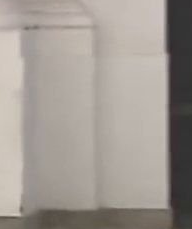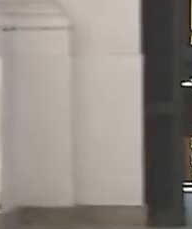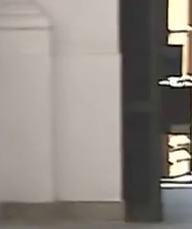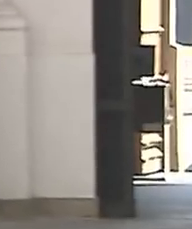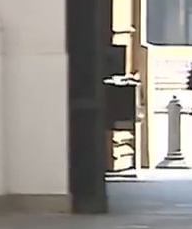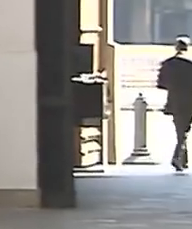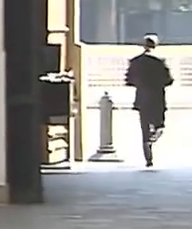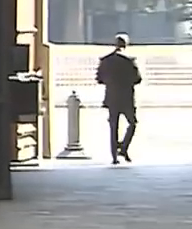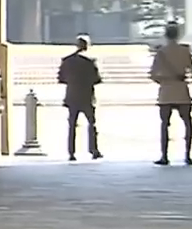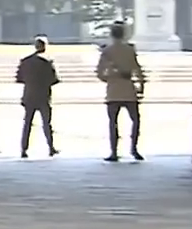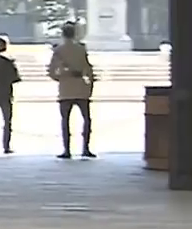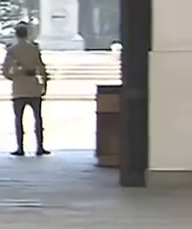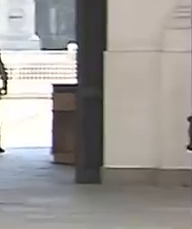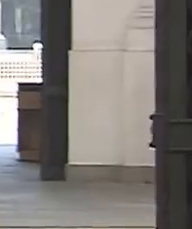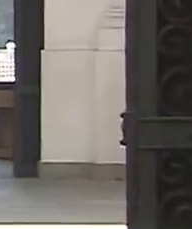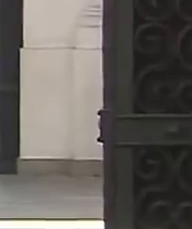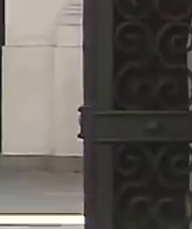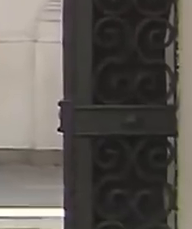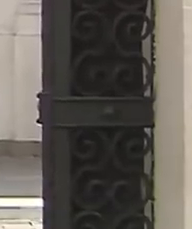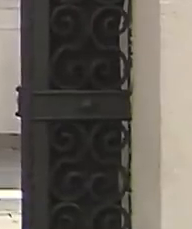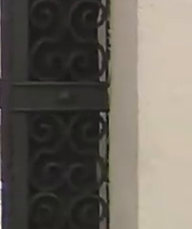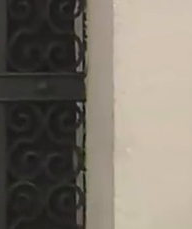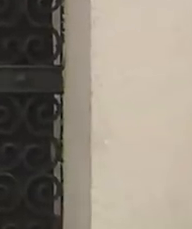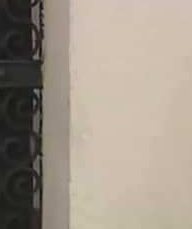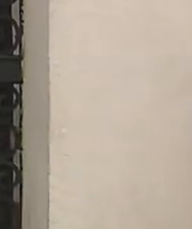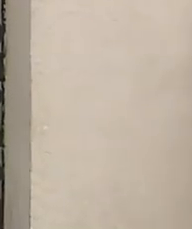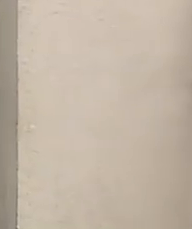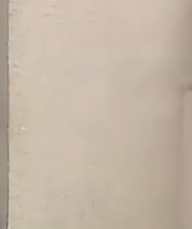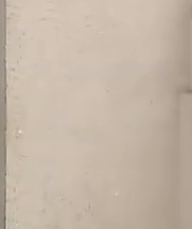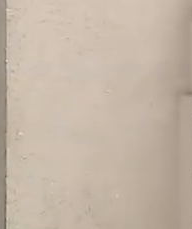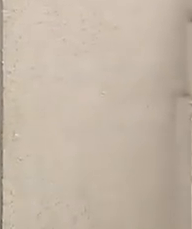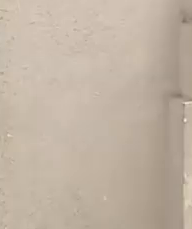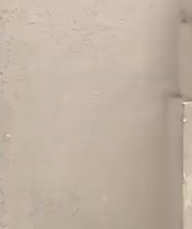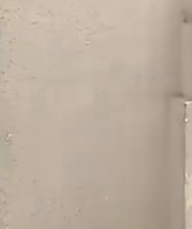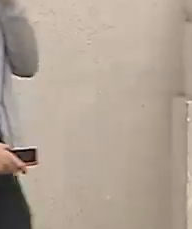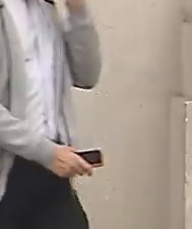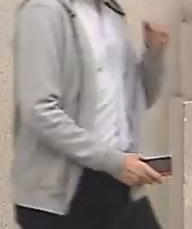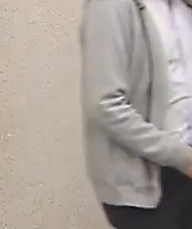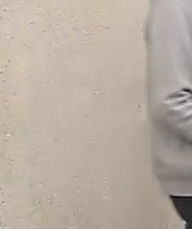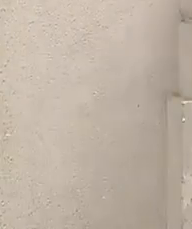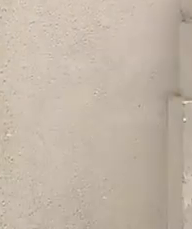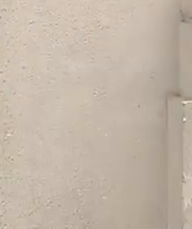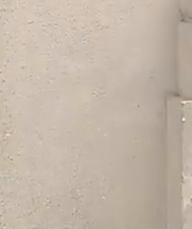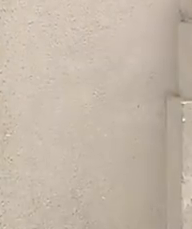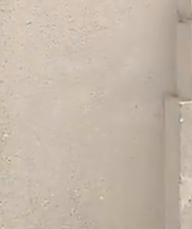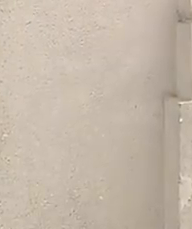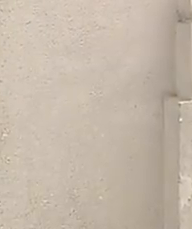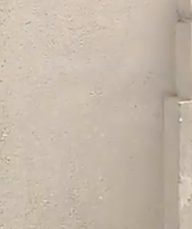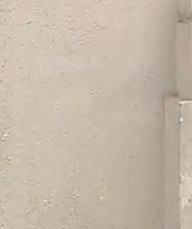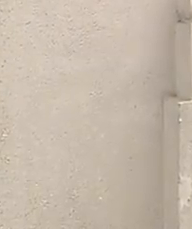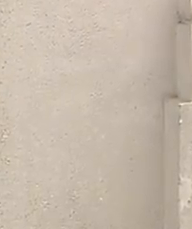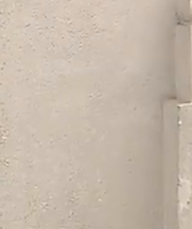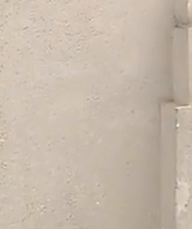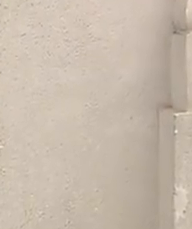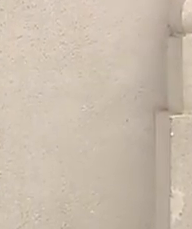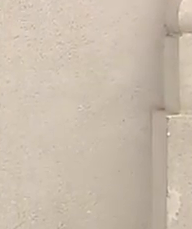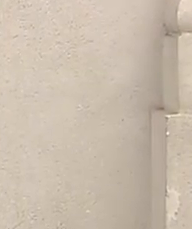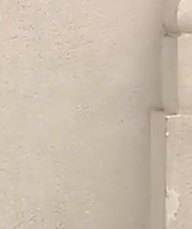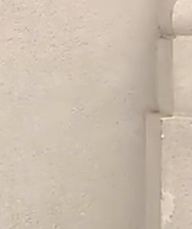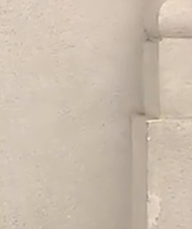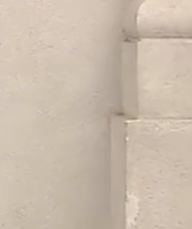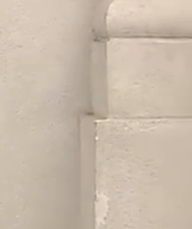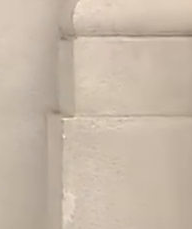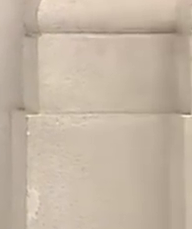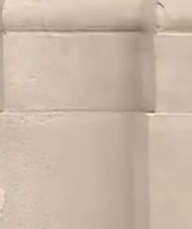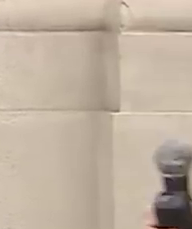esta videoconferencia que estaba entregando el ministro de Salud, Jaime Mañalich, aquí a la prensa presente. Lo cierto es que